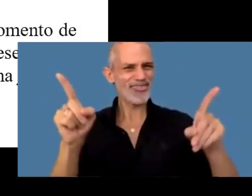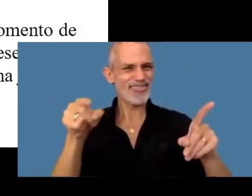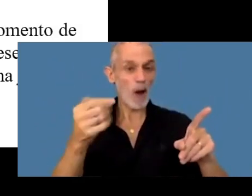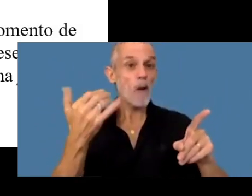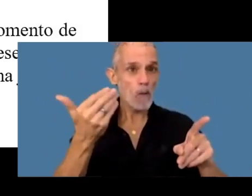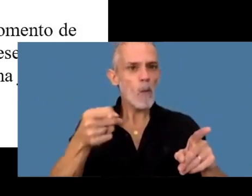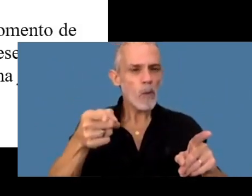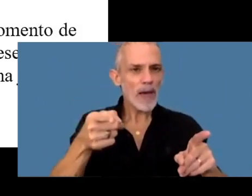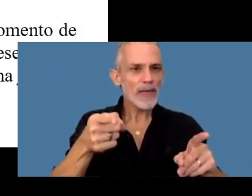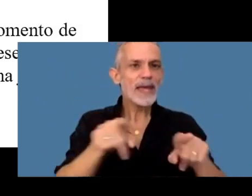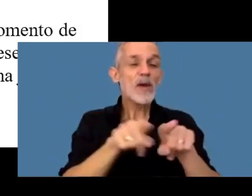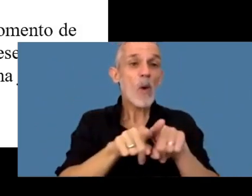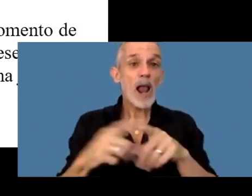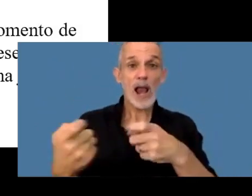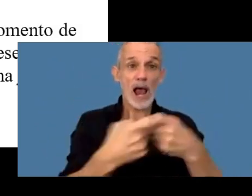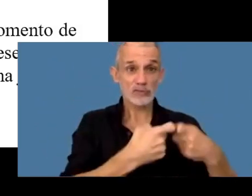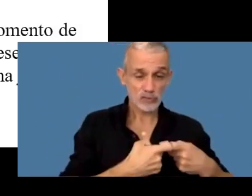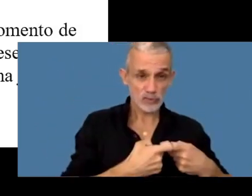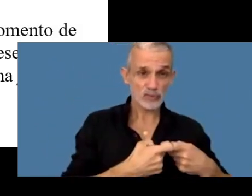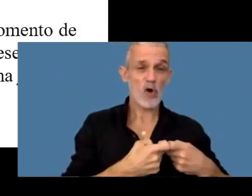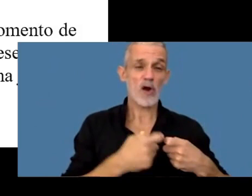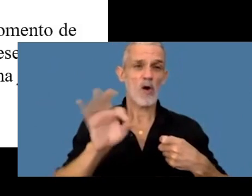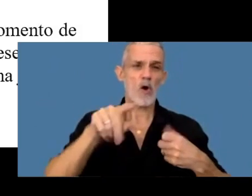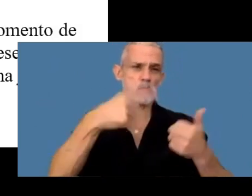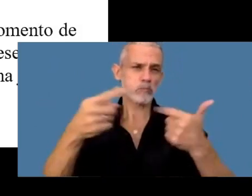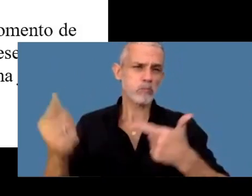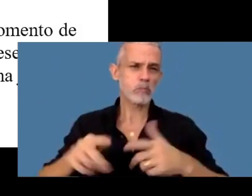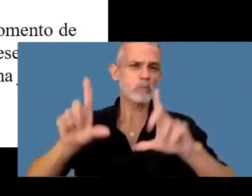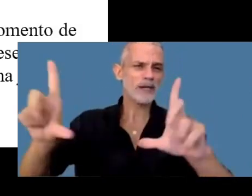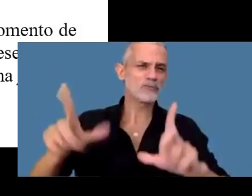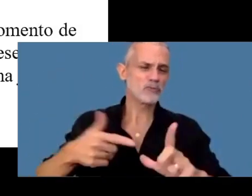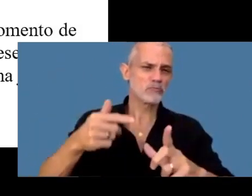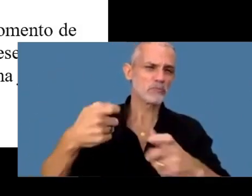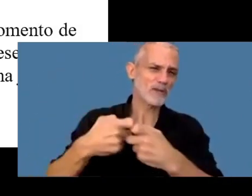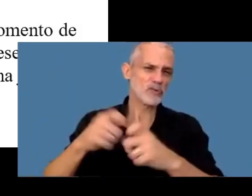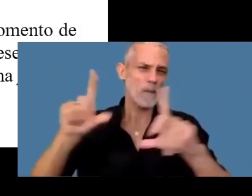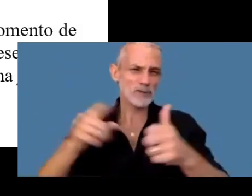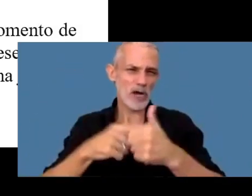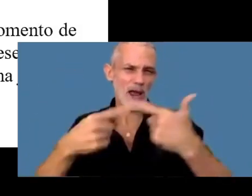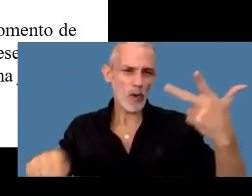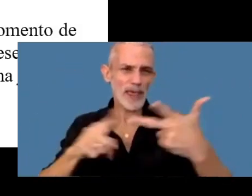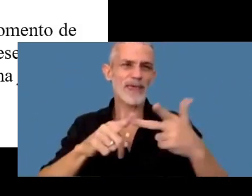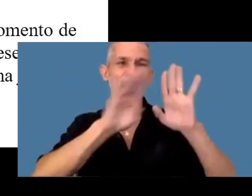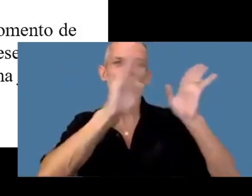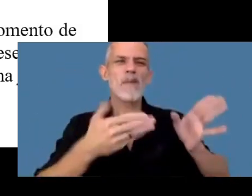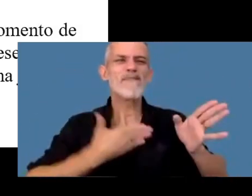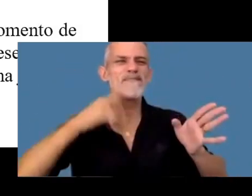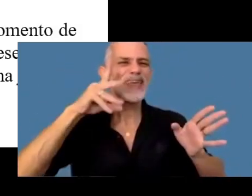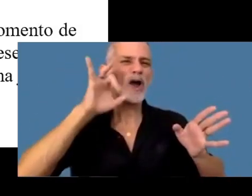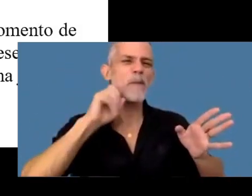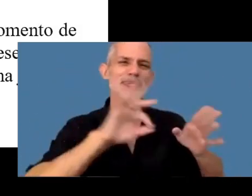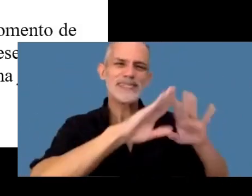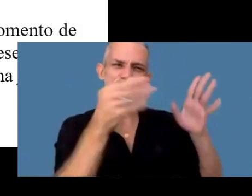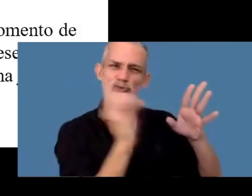como asociaciones y demás personas jurídicas, incluidos fideicomisos, fondos comunes de inversión, porque